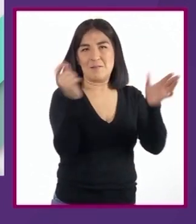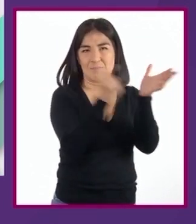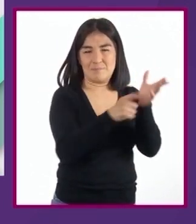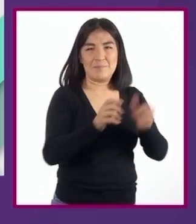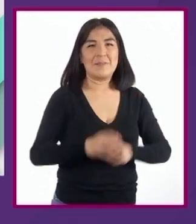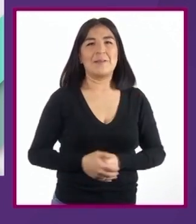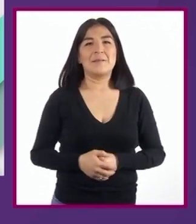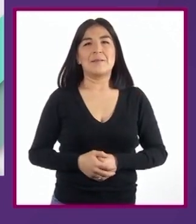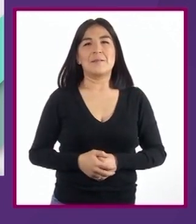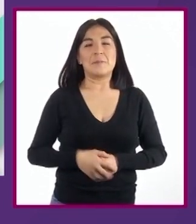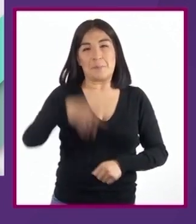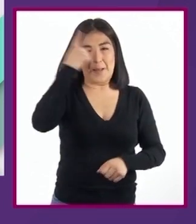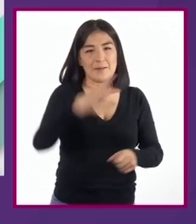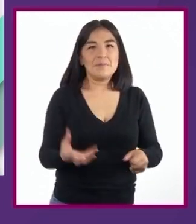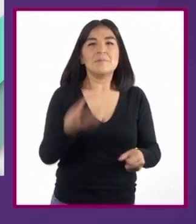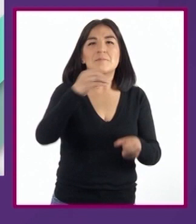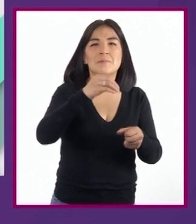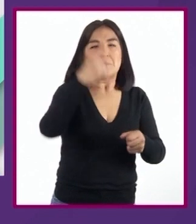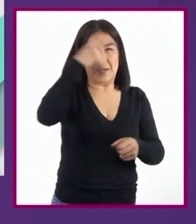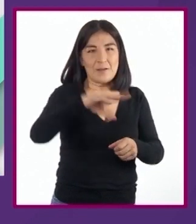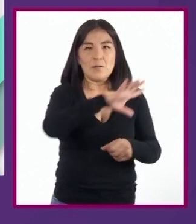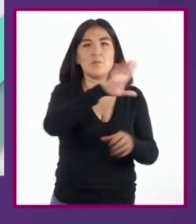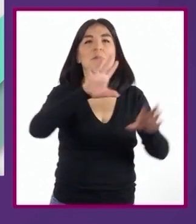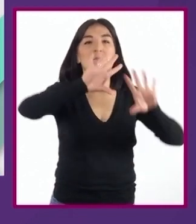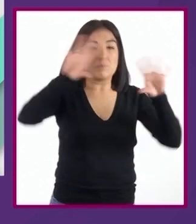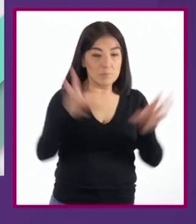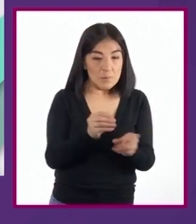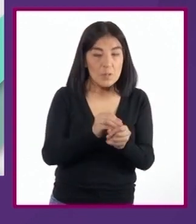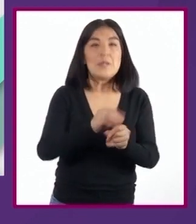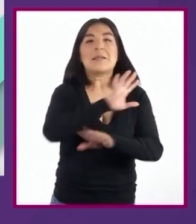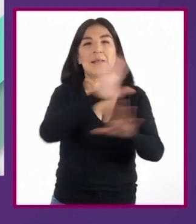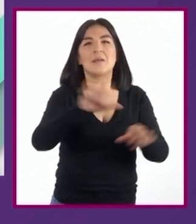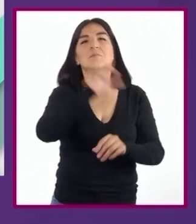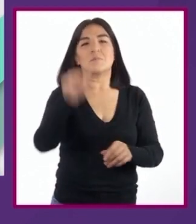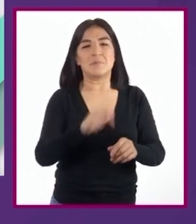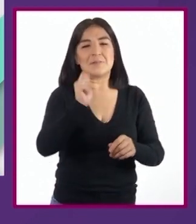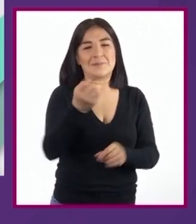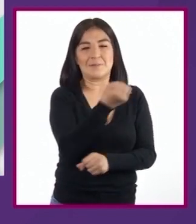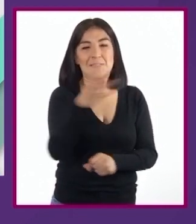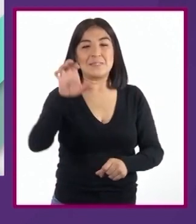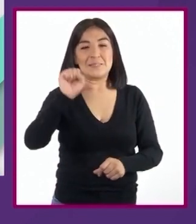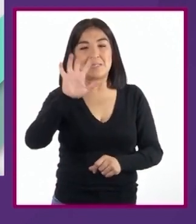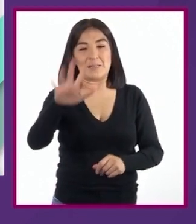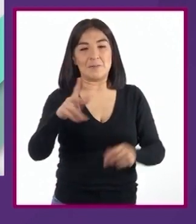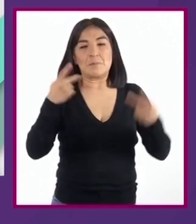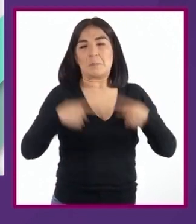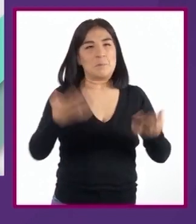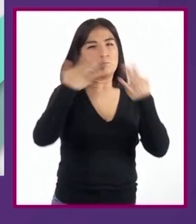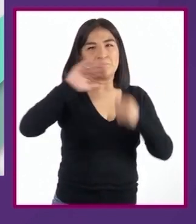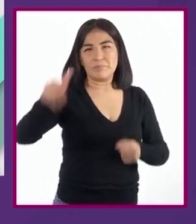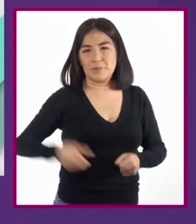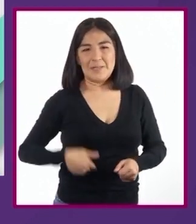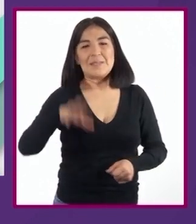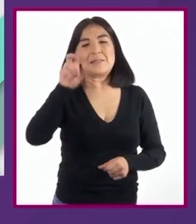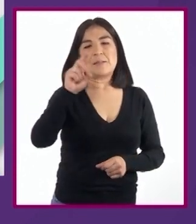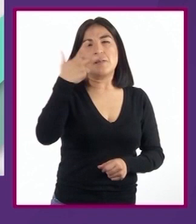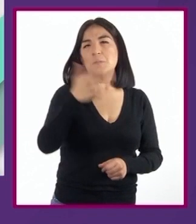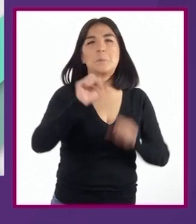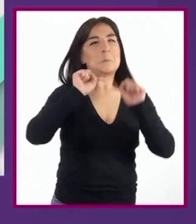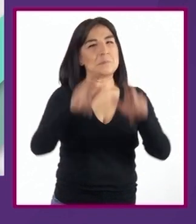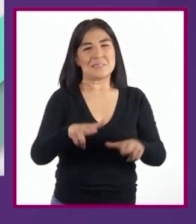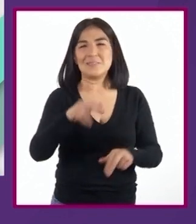decir, para completar las 100 personas, faltan 65 sin fractura y 38 sin